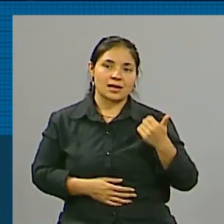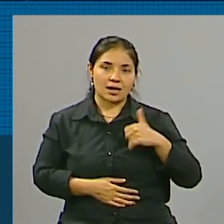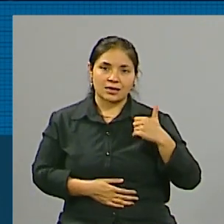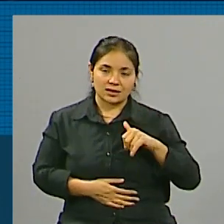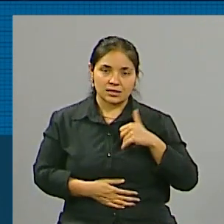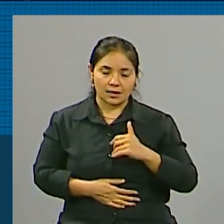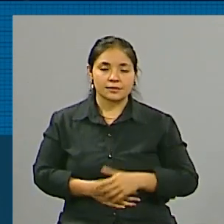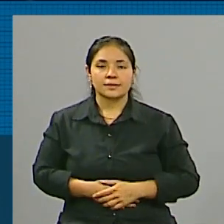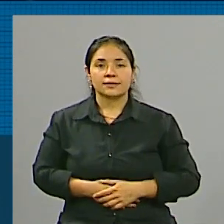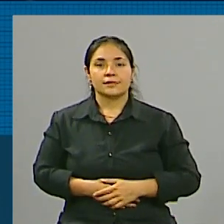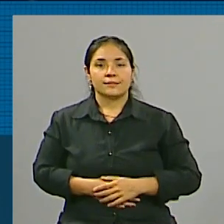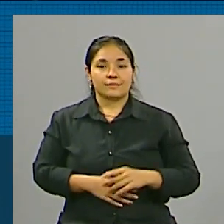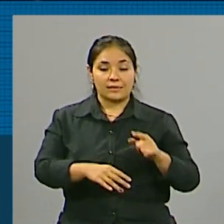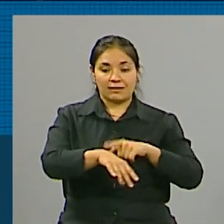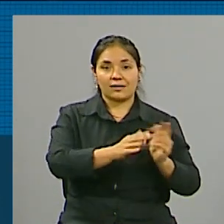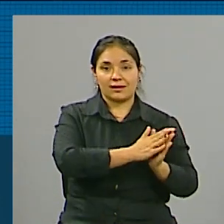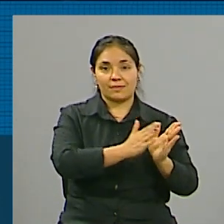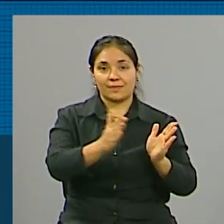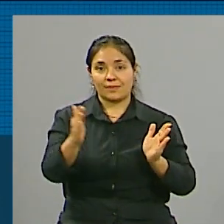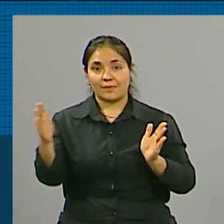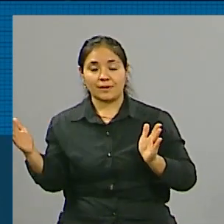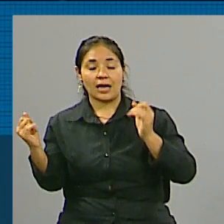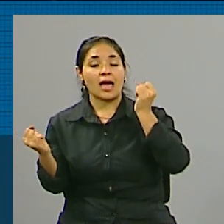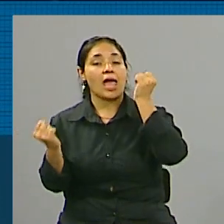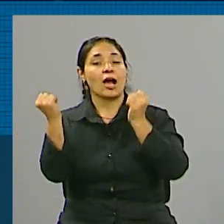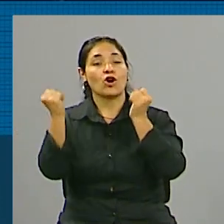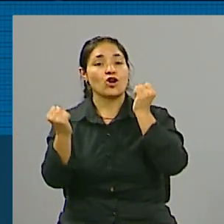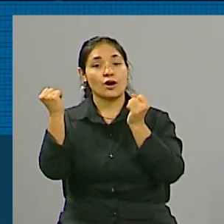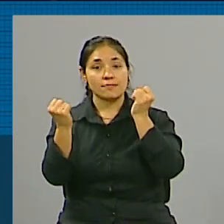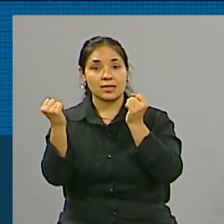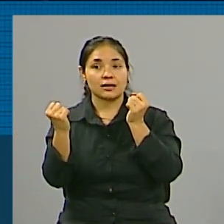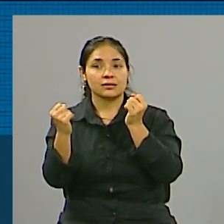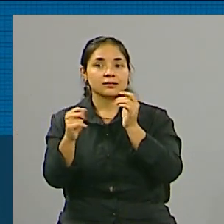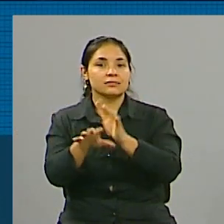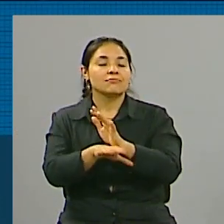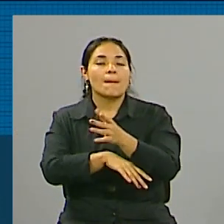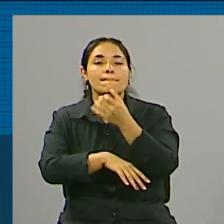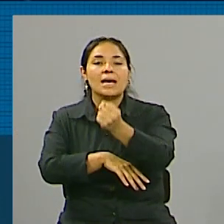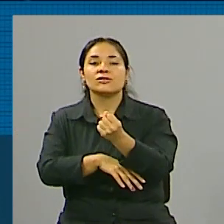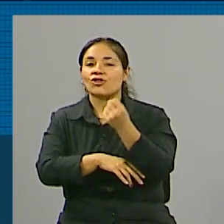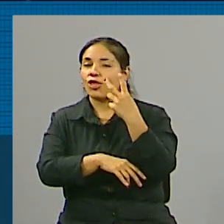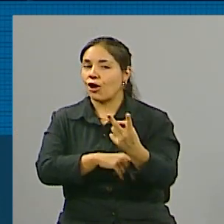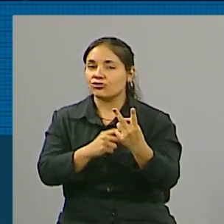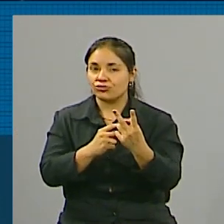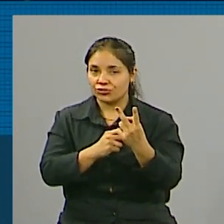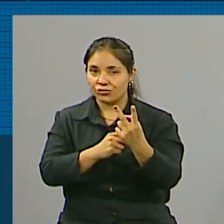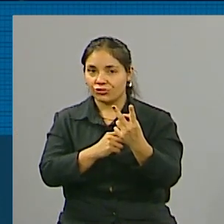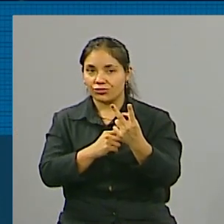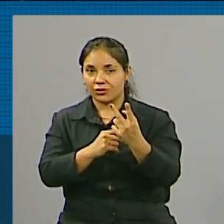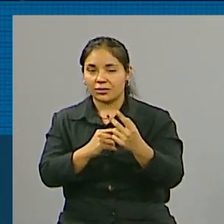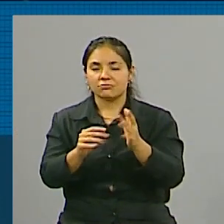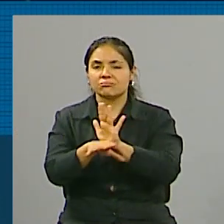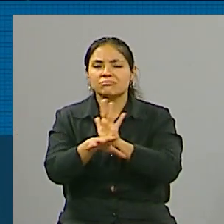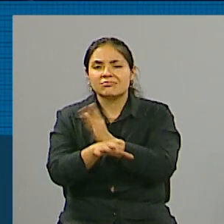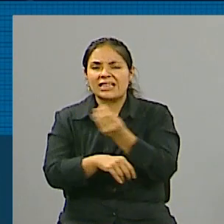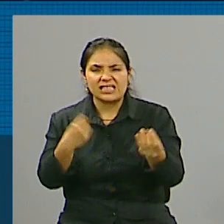atravesando un periodo en el que se encuentra en una economía que bien puede llamarse bimonetaria, ¿no? Sí. ¿Qué implica tener una economía